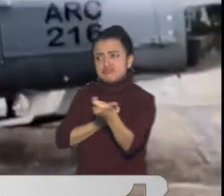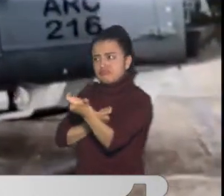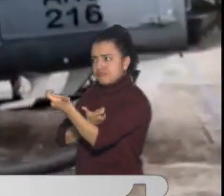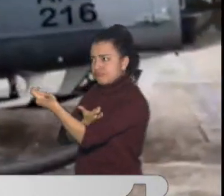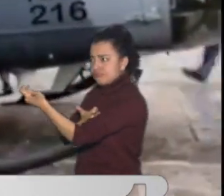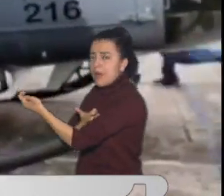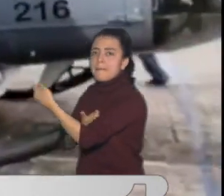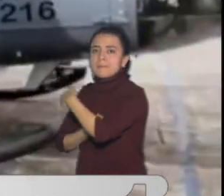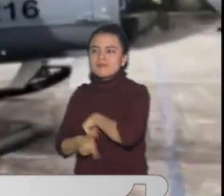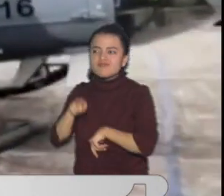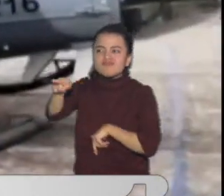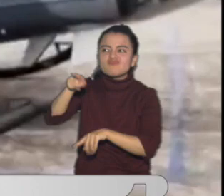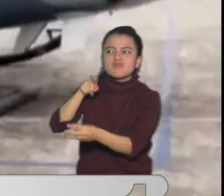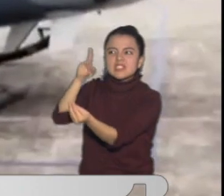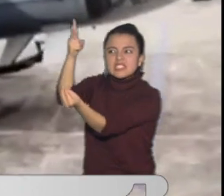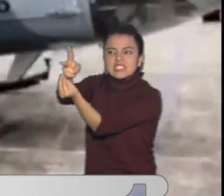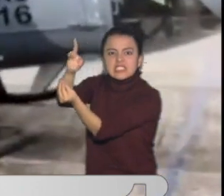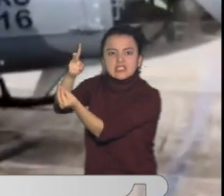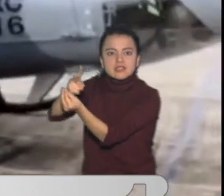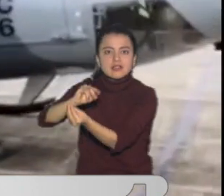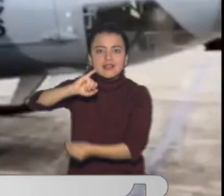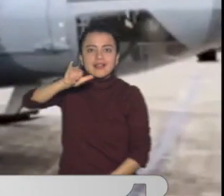Estructura Jaime Martínez,